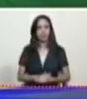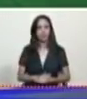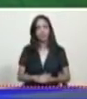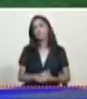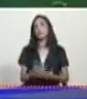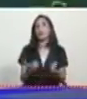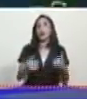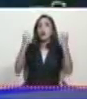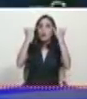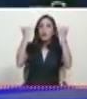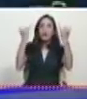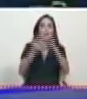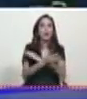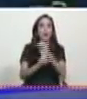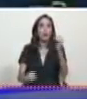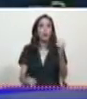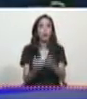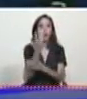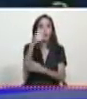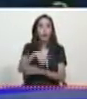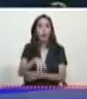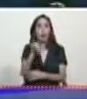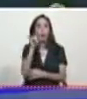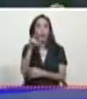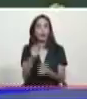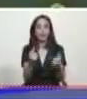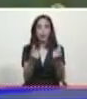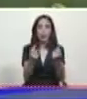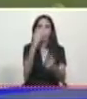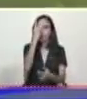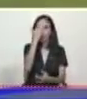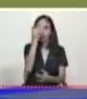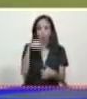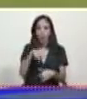estamos lanzándola hoy, lunes 11 de febrero del año